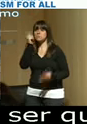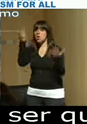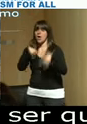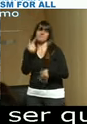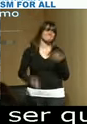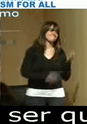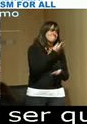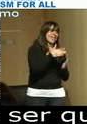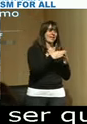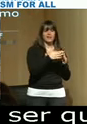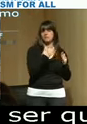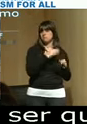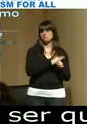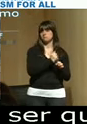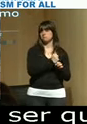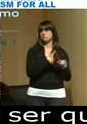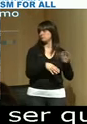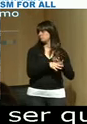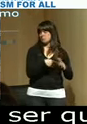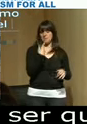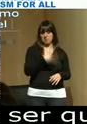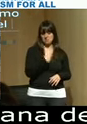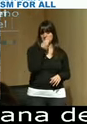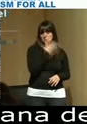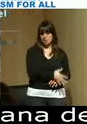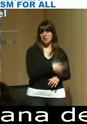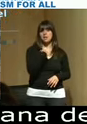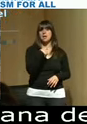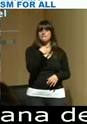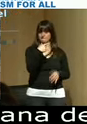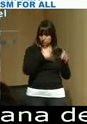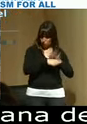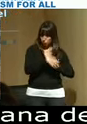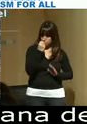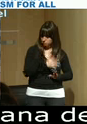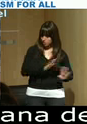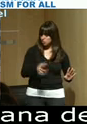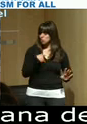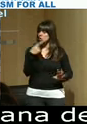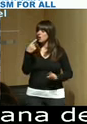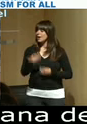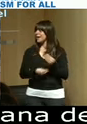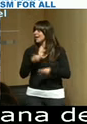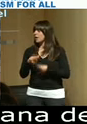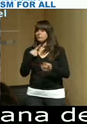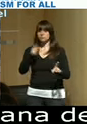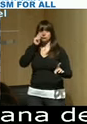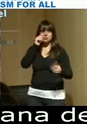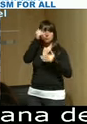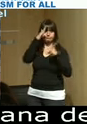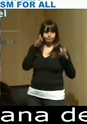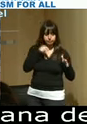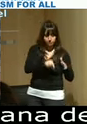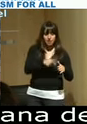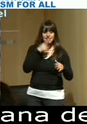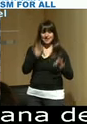trabajando en mi trabajo que me iba muy bien también y me sigue yendo. Entonces digo, me aboqué mucho al turismo. Y